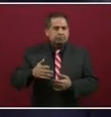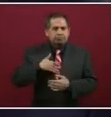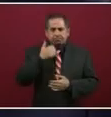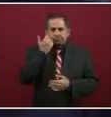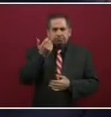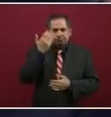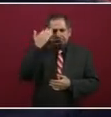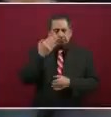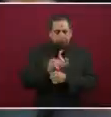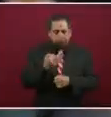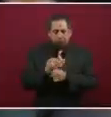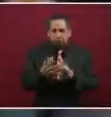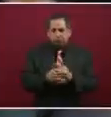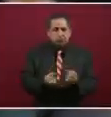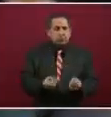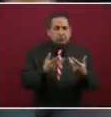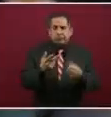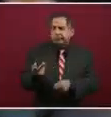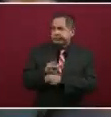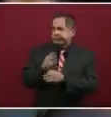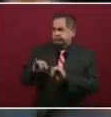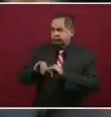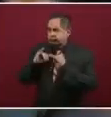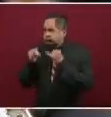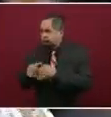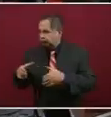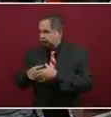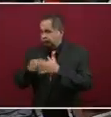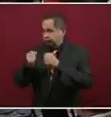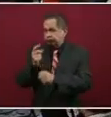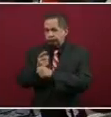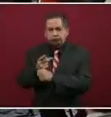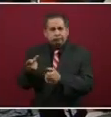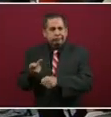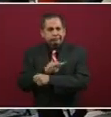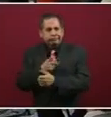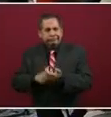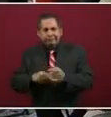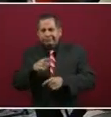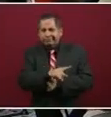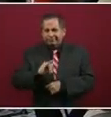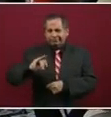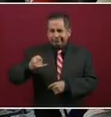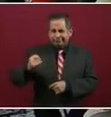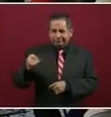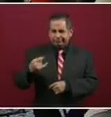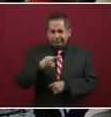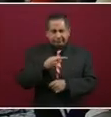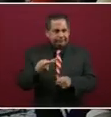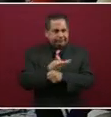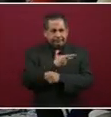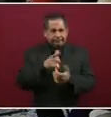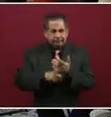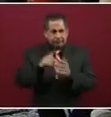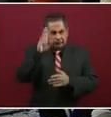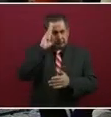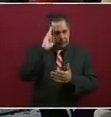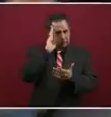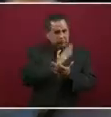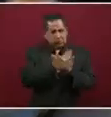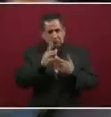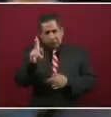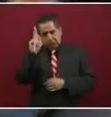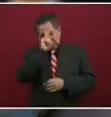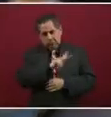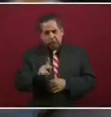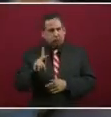el día de hoy, qué le dice su gabinete de seguridad, qué sucedió en Tijuana para que se salieran de control los homicidios a pesar